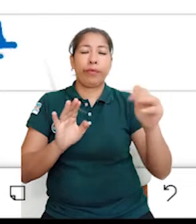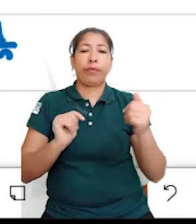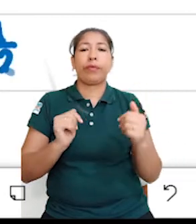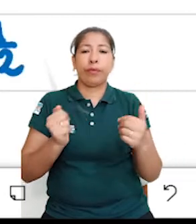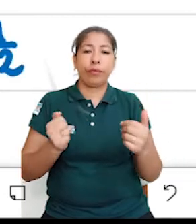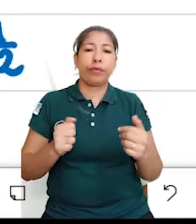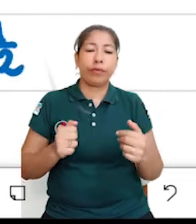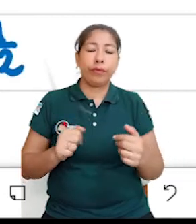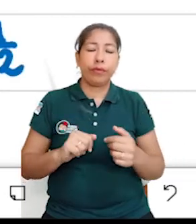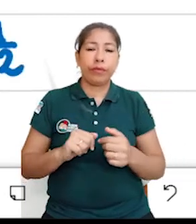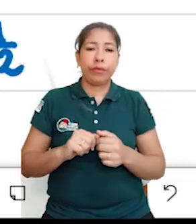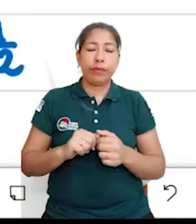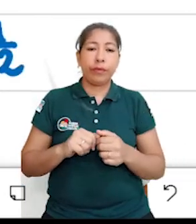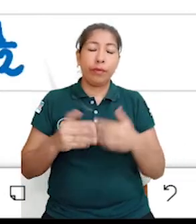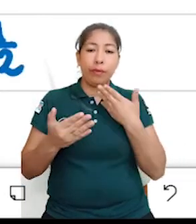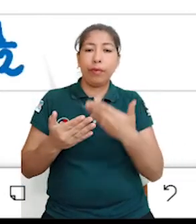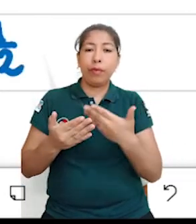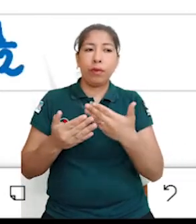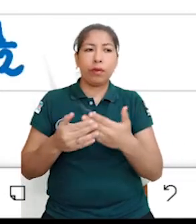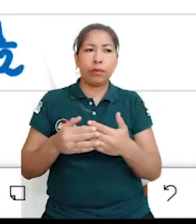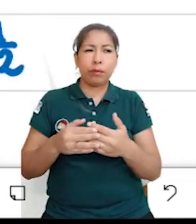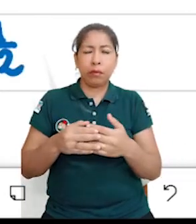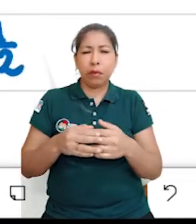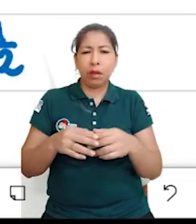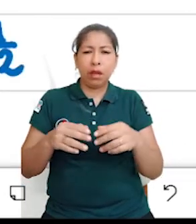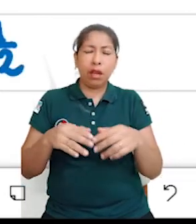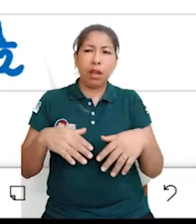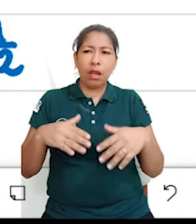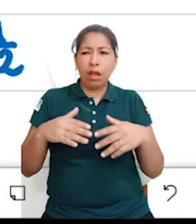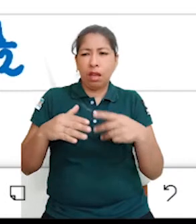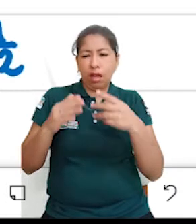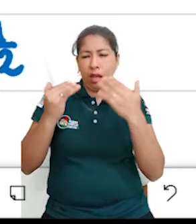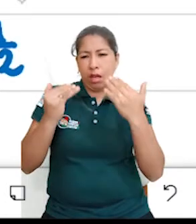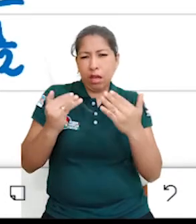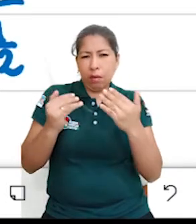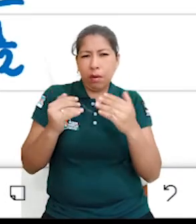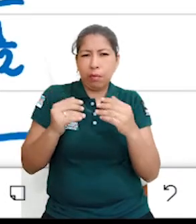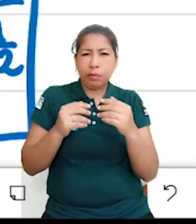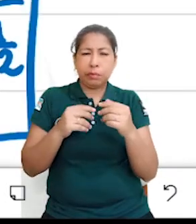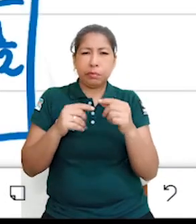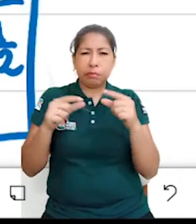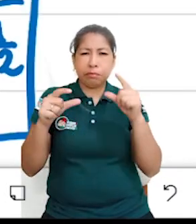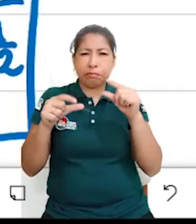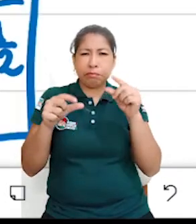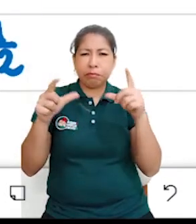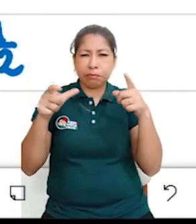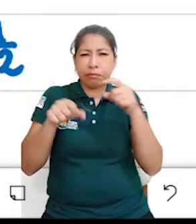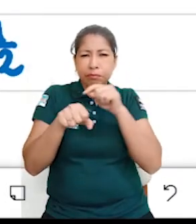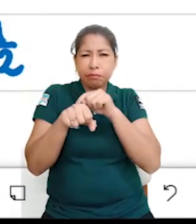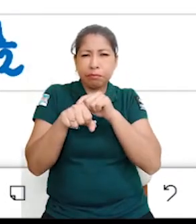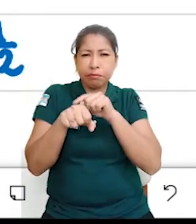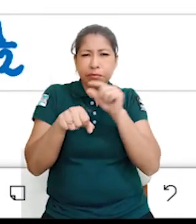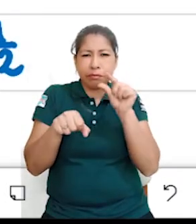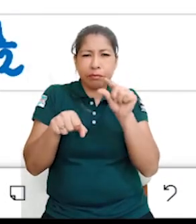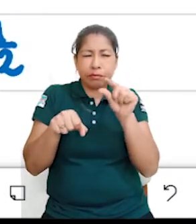1/2. Bien, aquí vamos a hacer un pequeño paréntesis para poder continuar. ¿Qué significa el